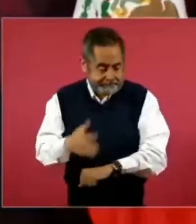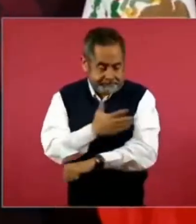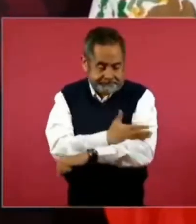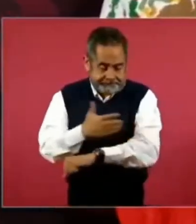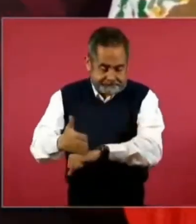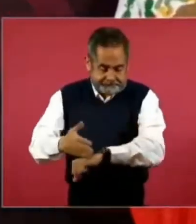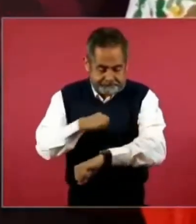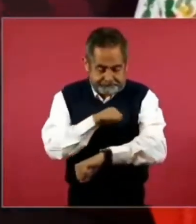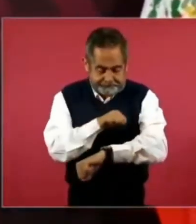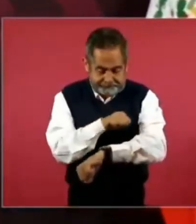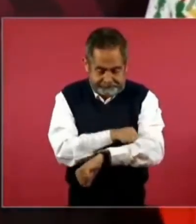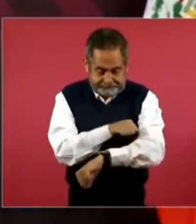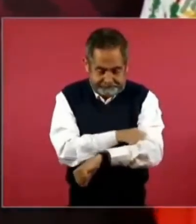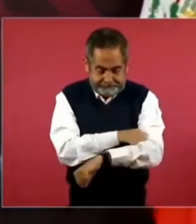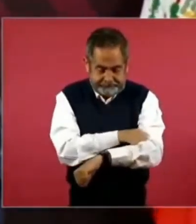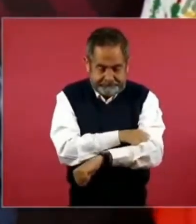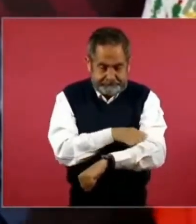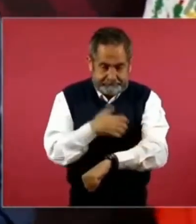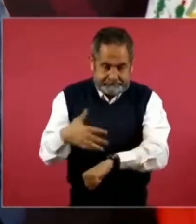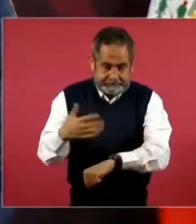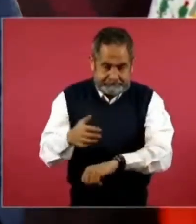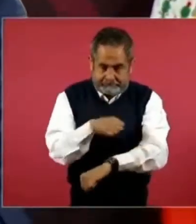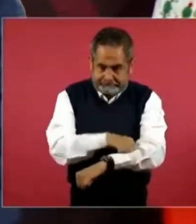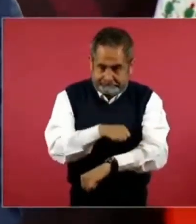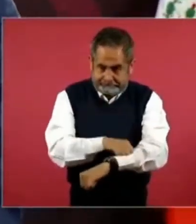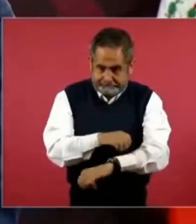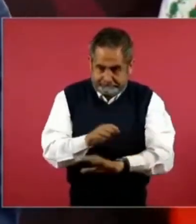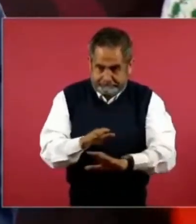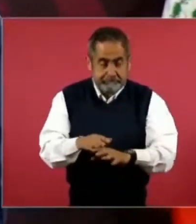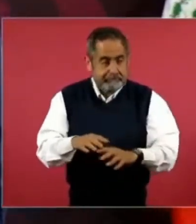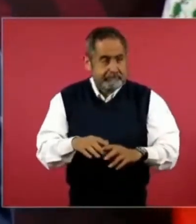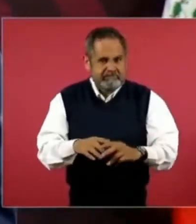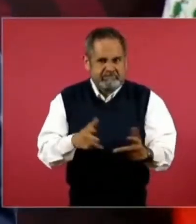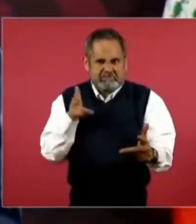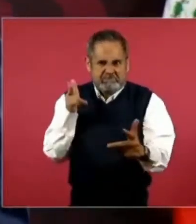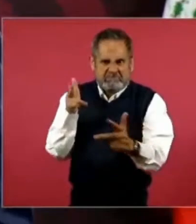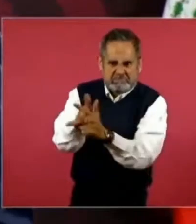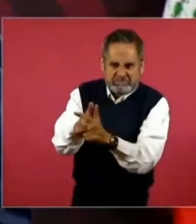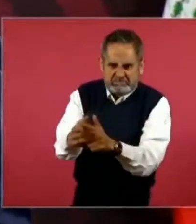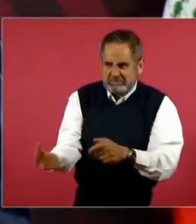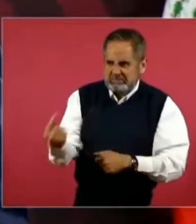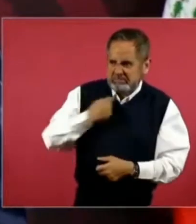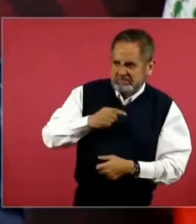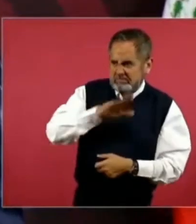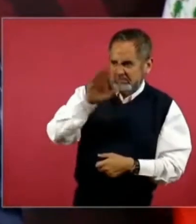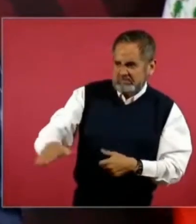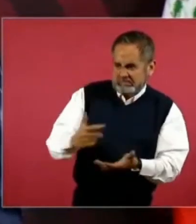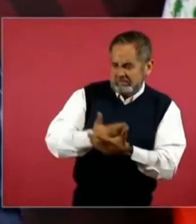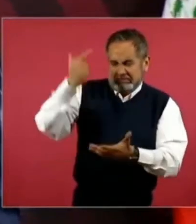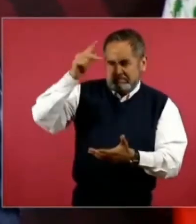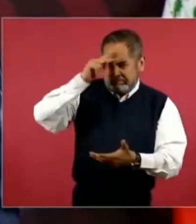toco madera, no ha habido crímenes